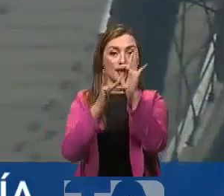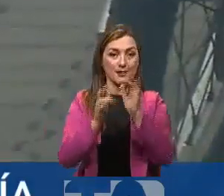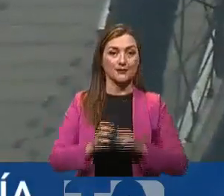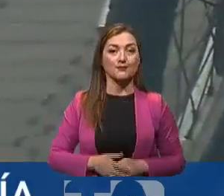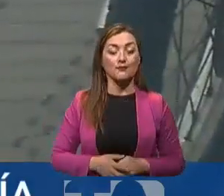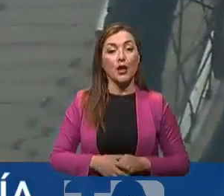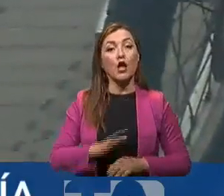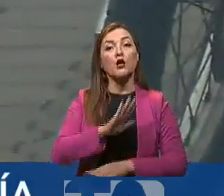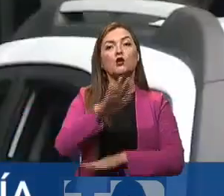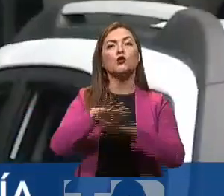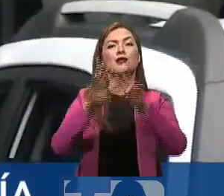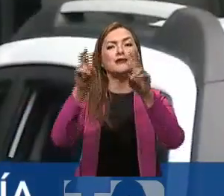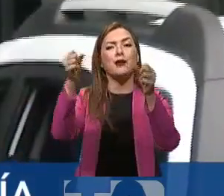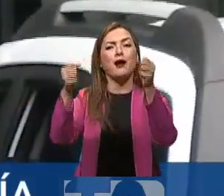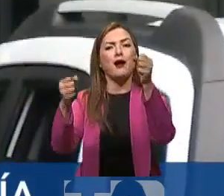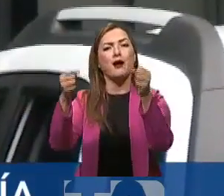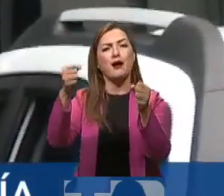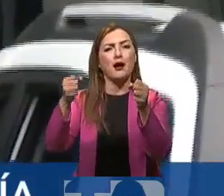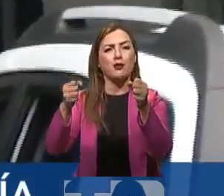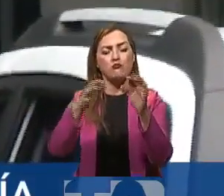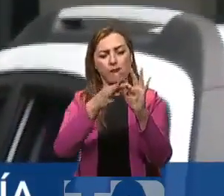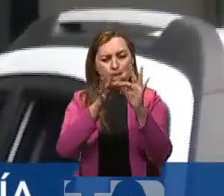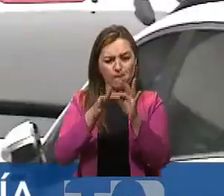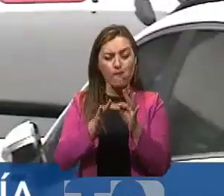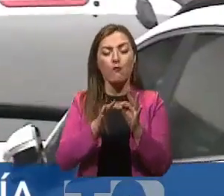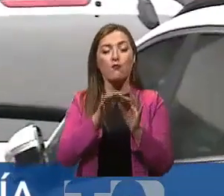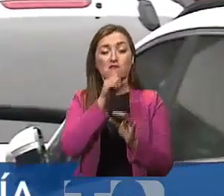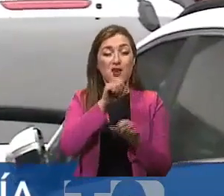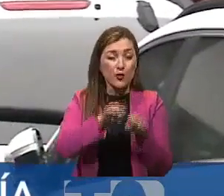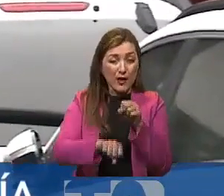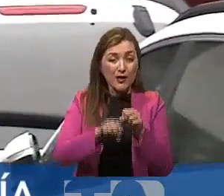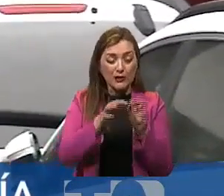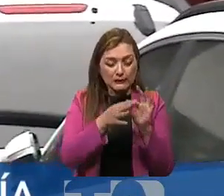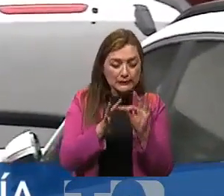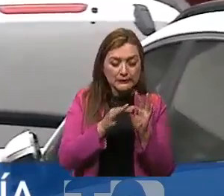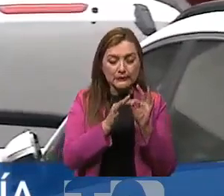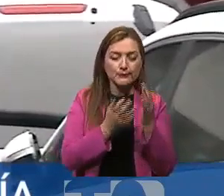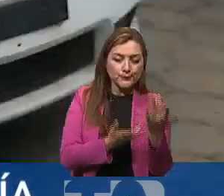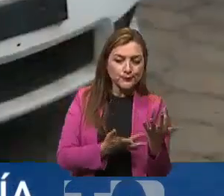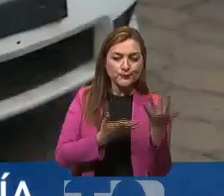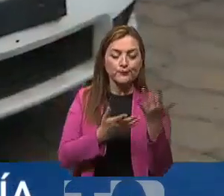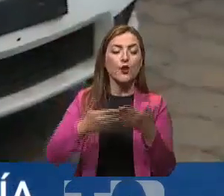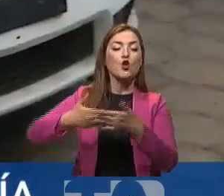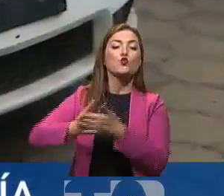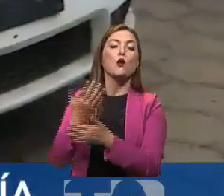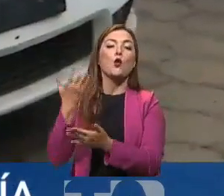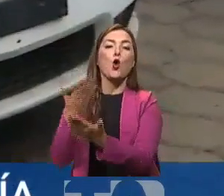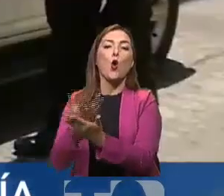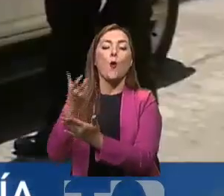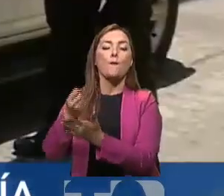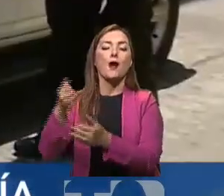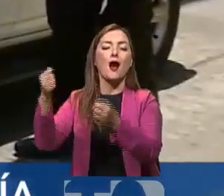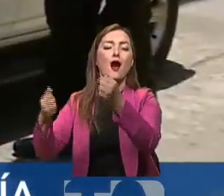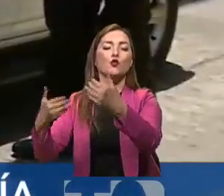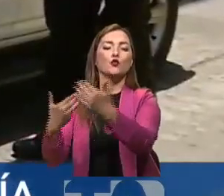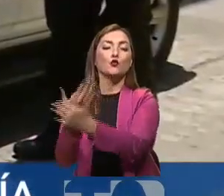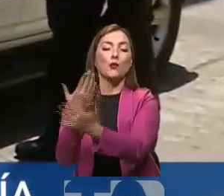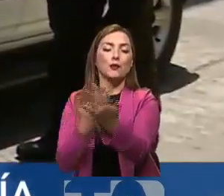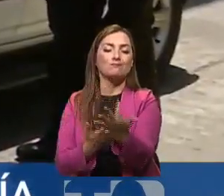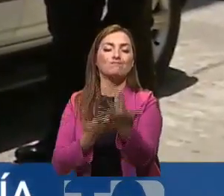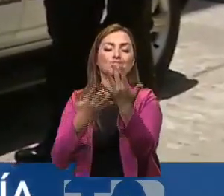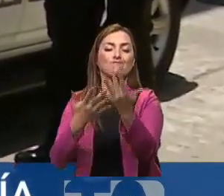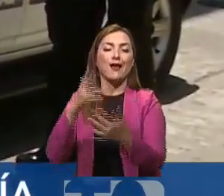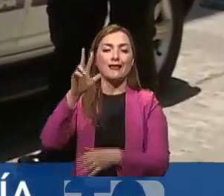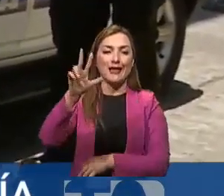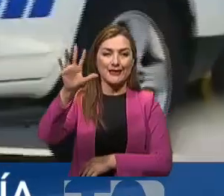Zapata aclaró que en estos momentos se están repotenciando los patrulleros hasta que lleguen los nuevos vehículos adquiridos al país, que son